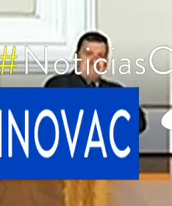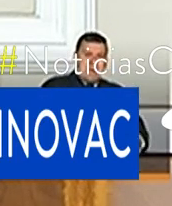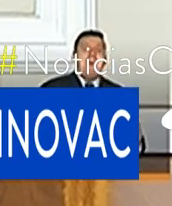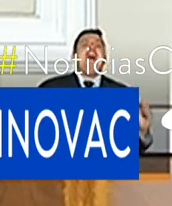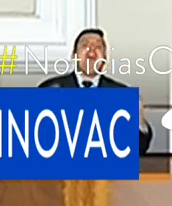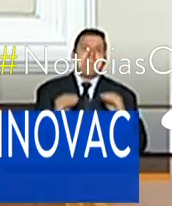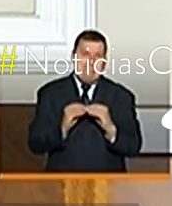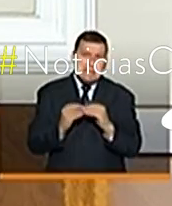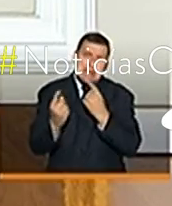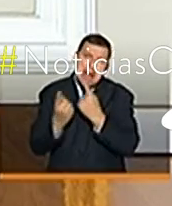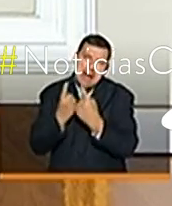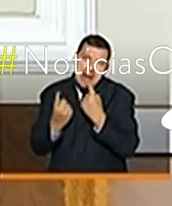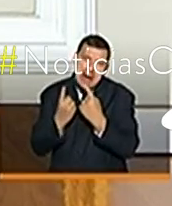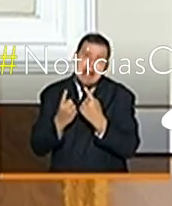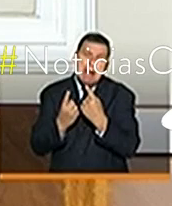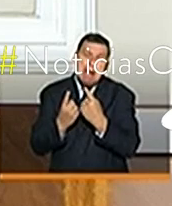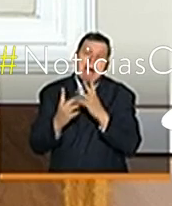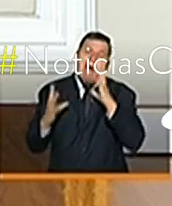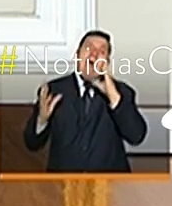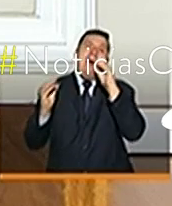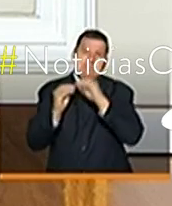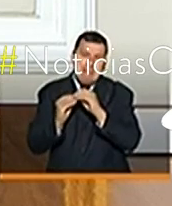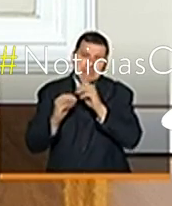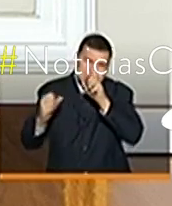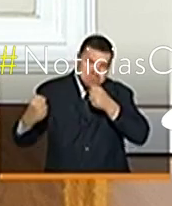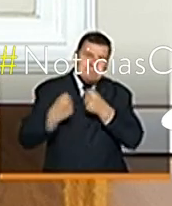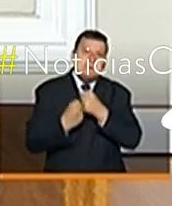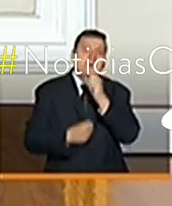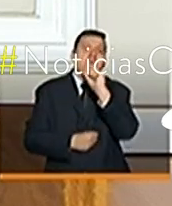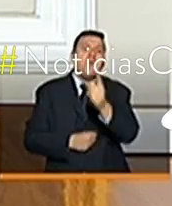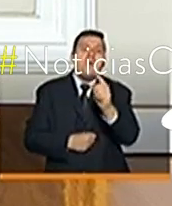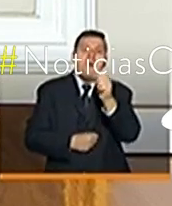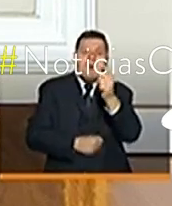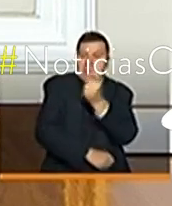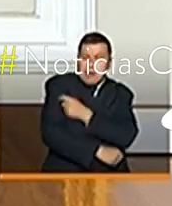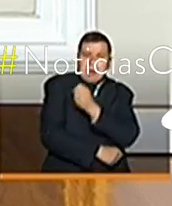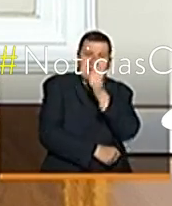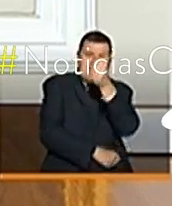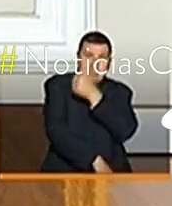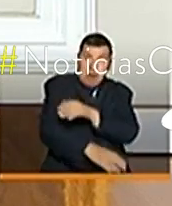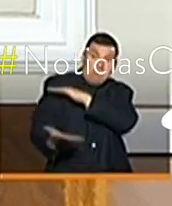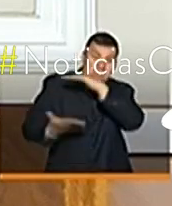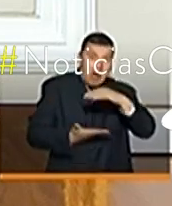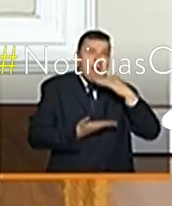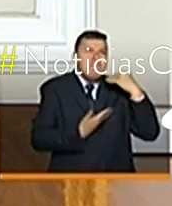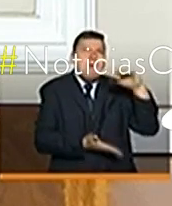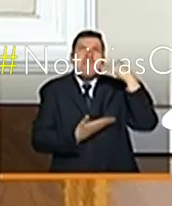más, de manera que sigamos nosotros ampliando nuestra capacidad y la capacidad de distribución de vacunas en todo el territorio nacional.